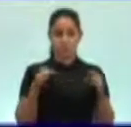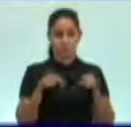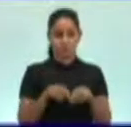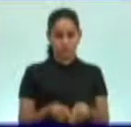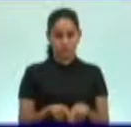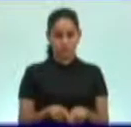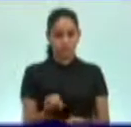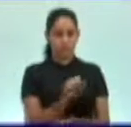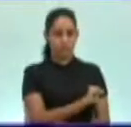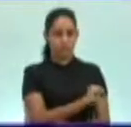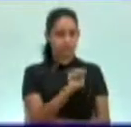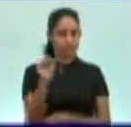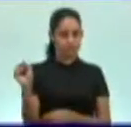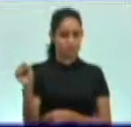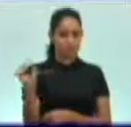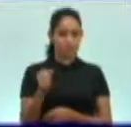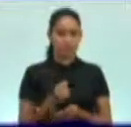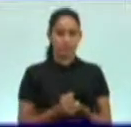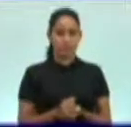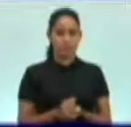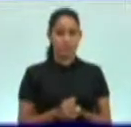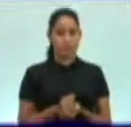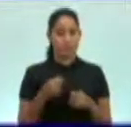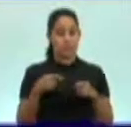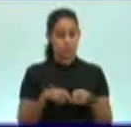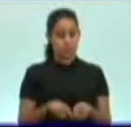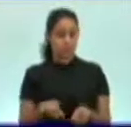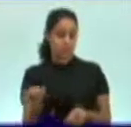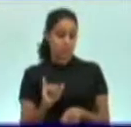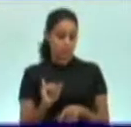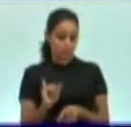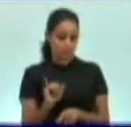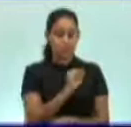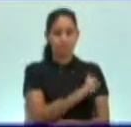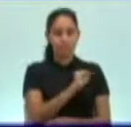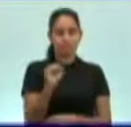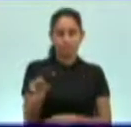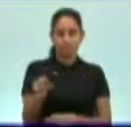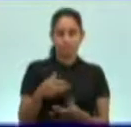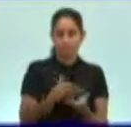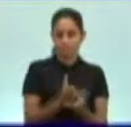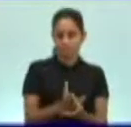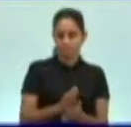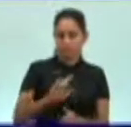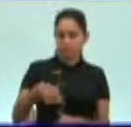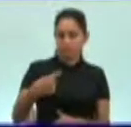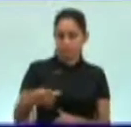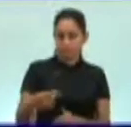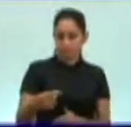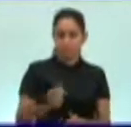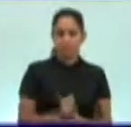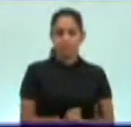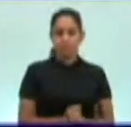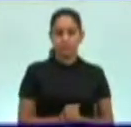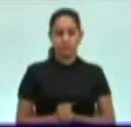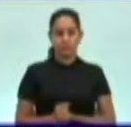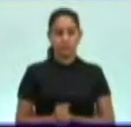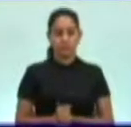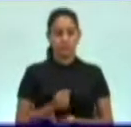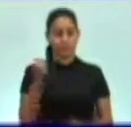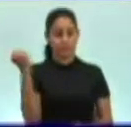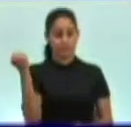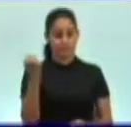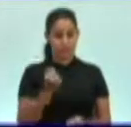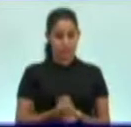juntos hemos vencido y de que juntos también seguiremos venciendo, se aprueba